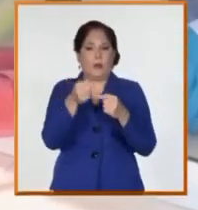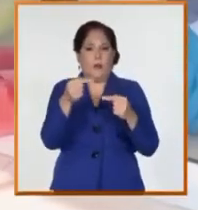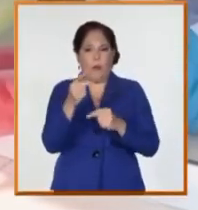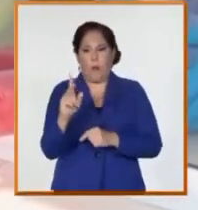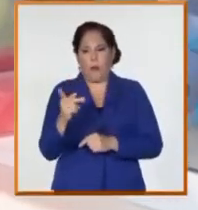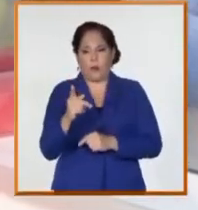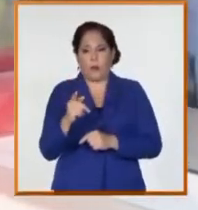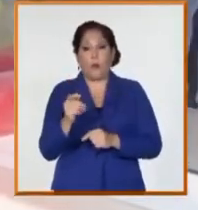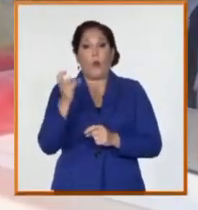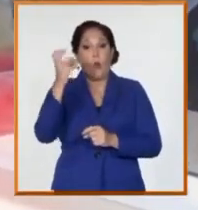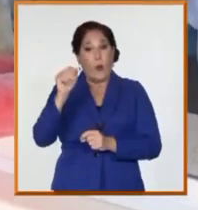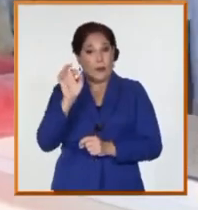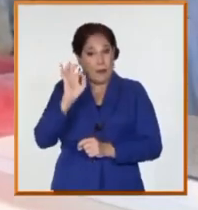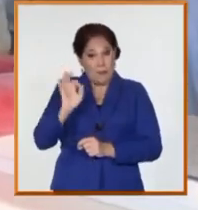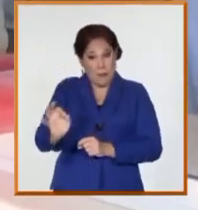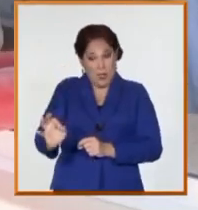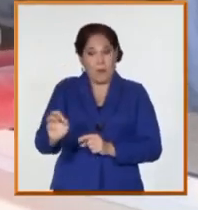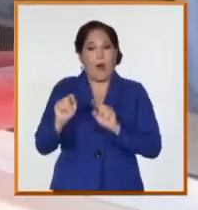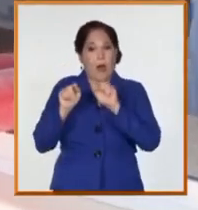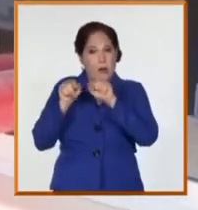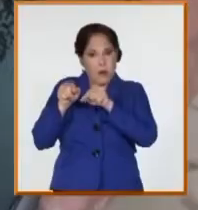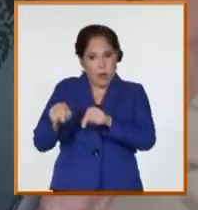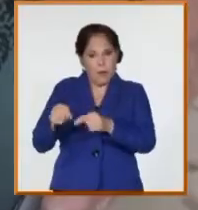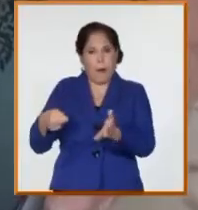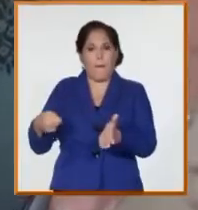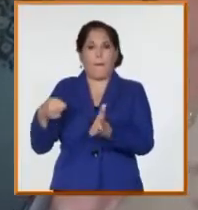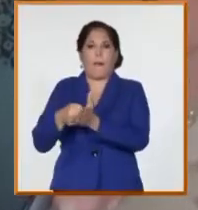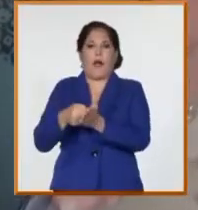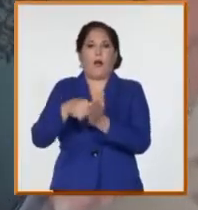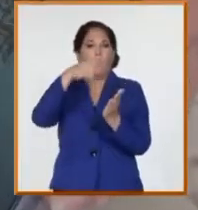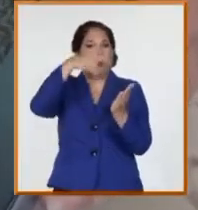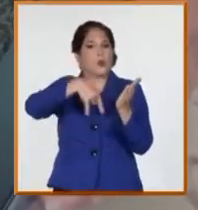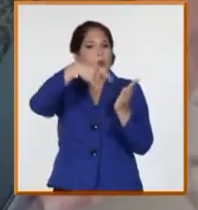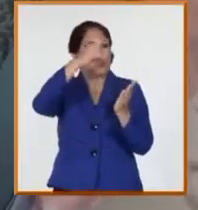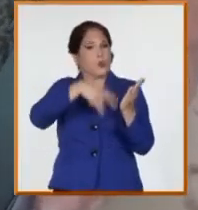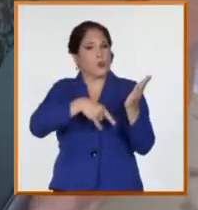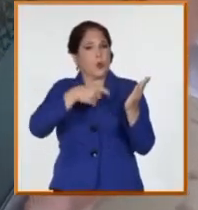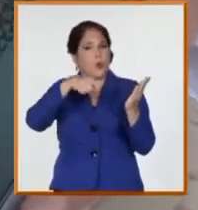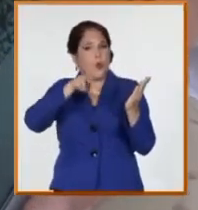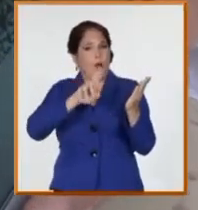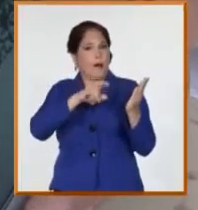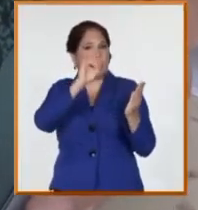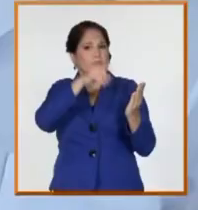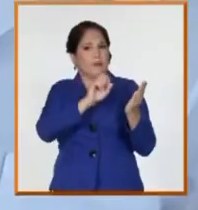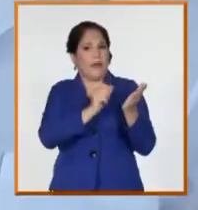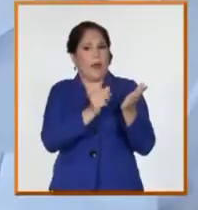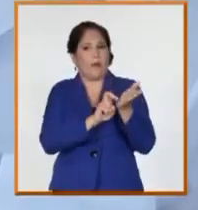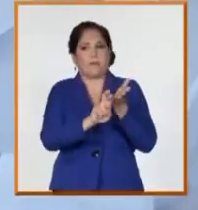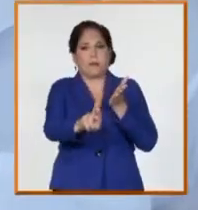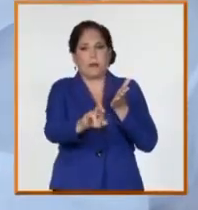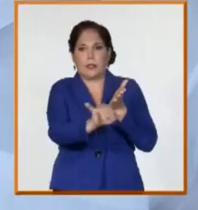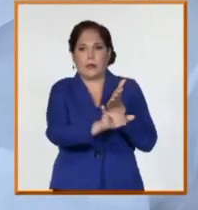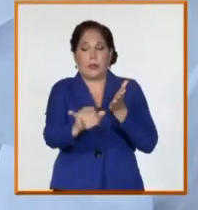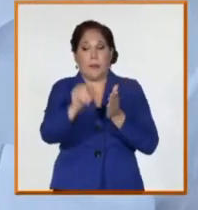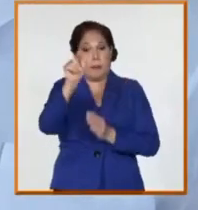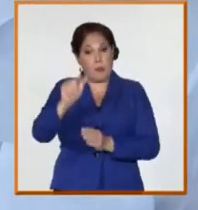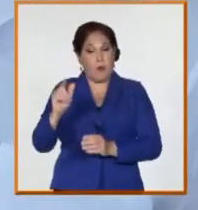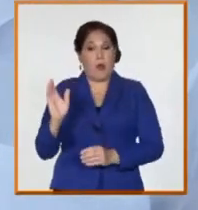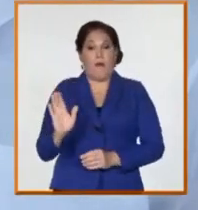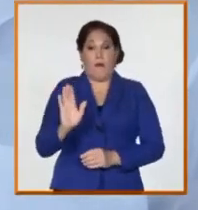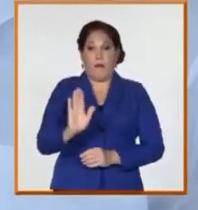una cuenta en estas plataformas digitales para de esta manera escanear y efectuar la transacción los clientes vienen